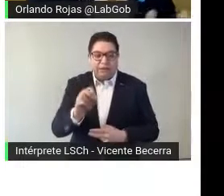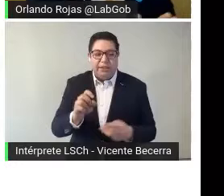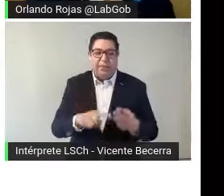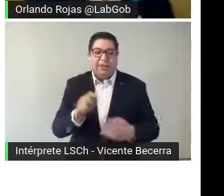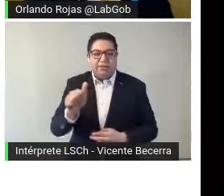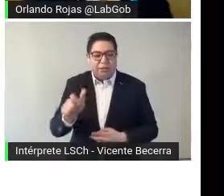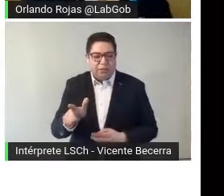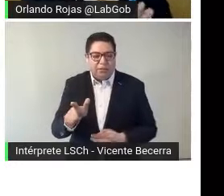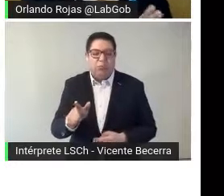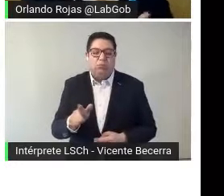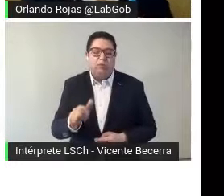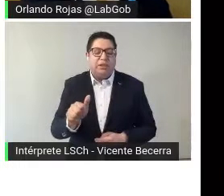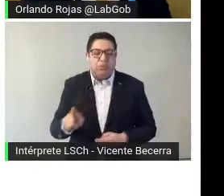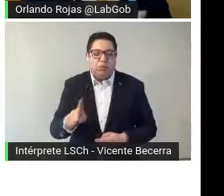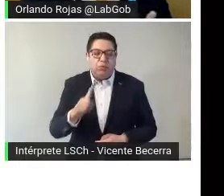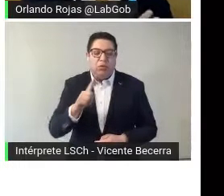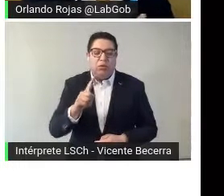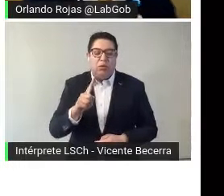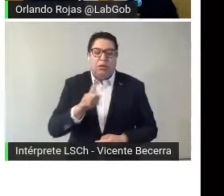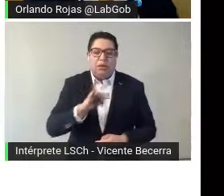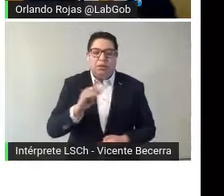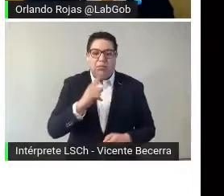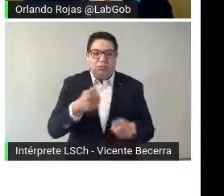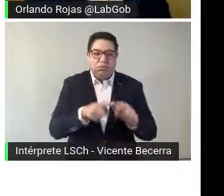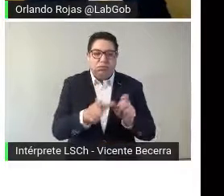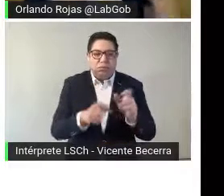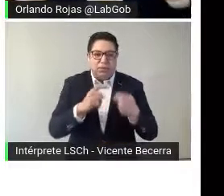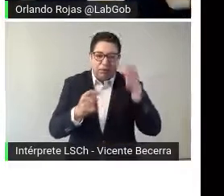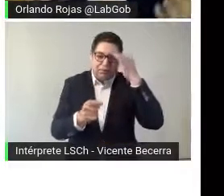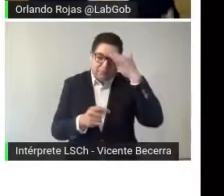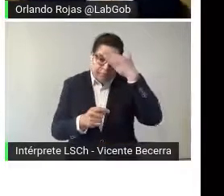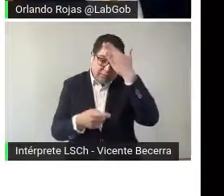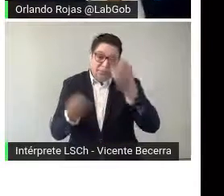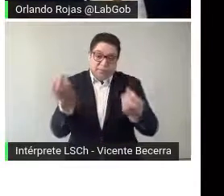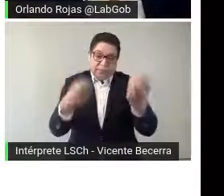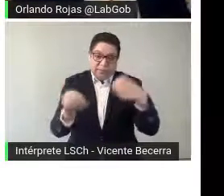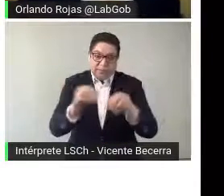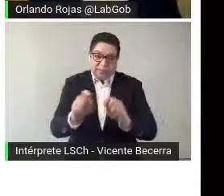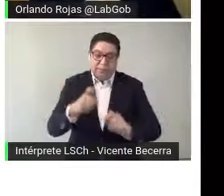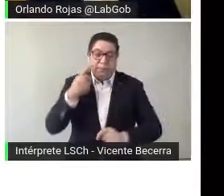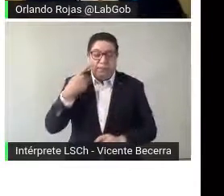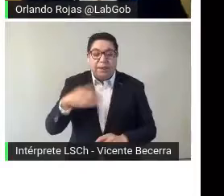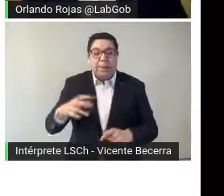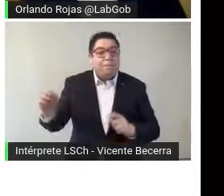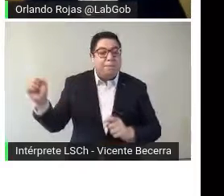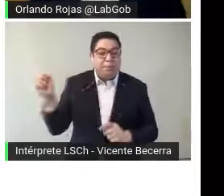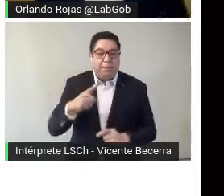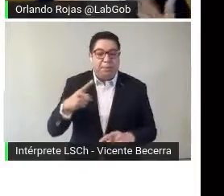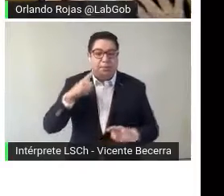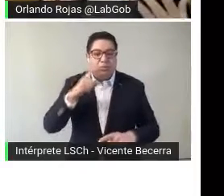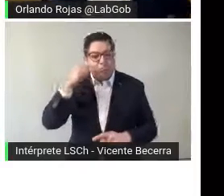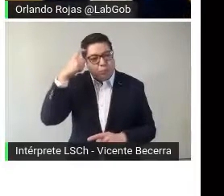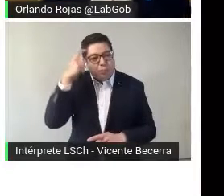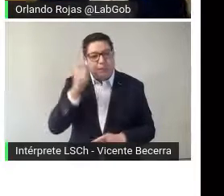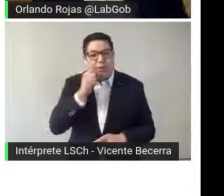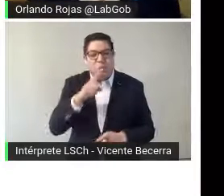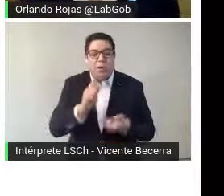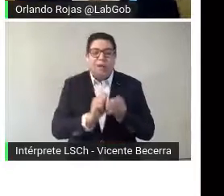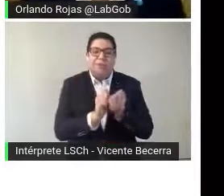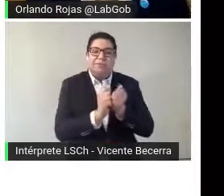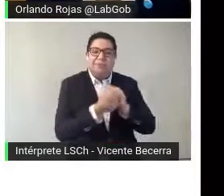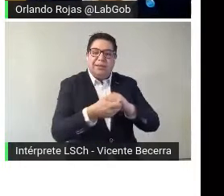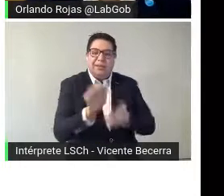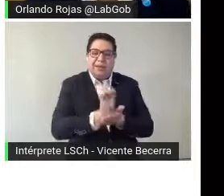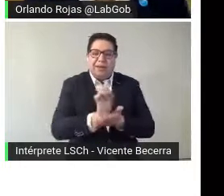49801161 e ingresamos las distintas reflexiones respecto a qué es lo primero que se nos viene a la mente cuando escuchamos transformación del